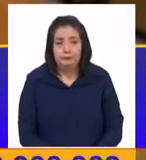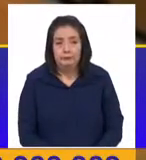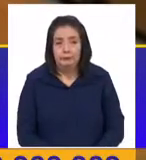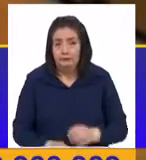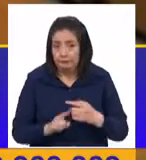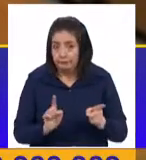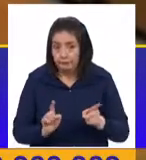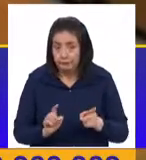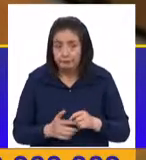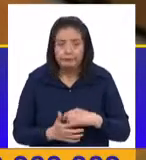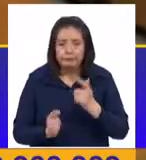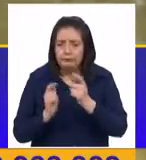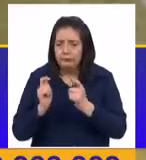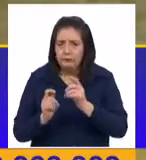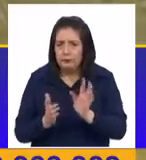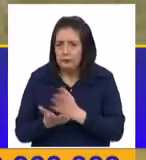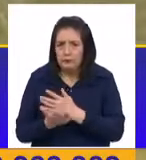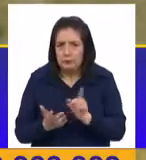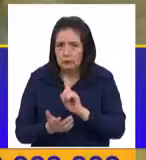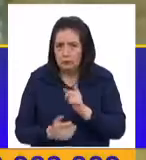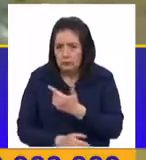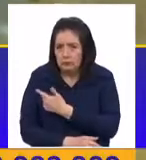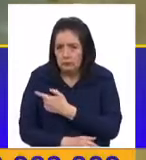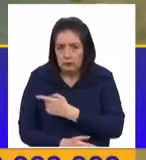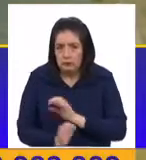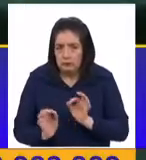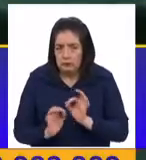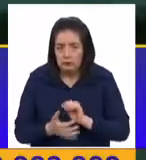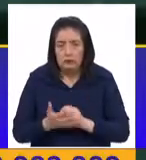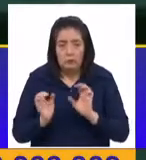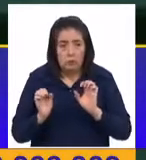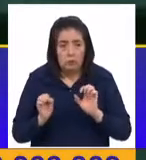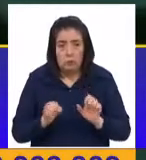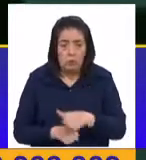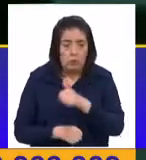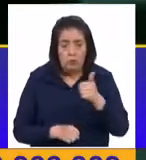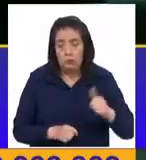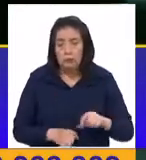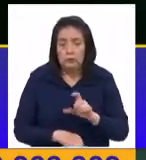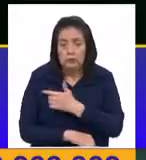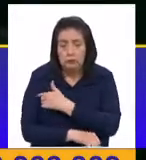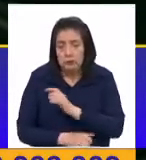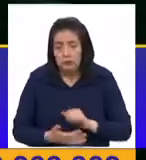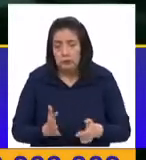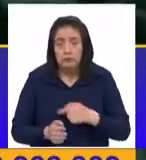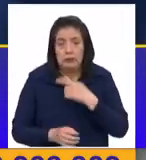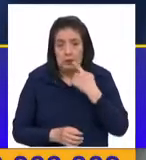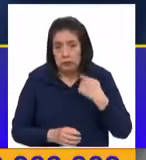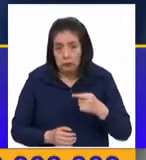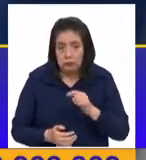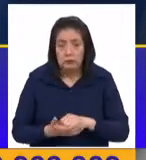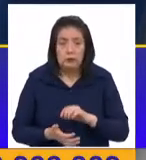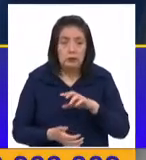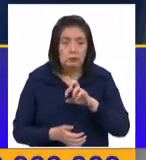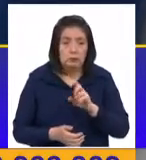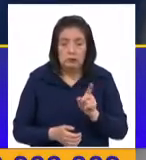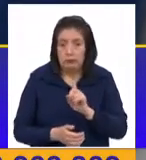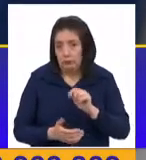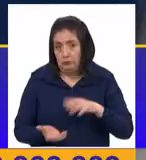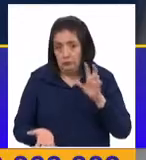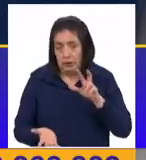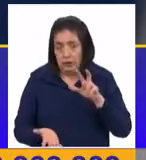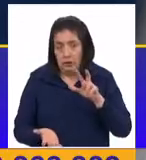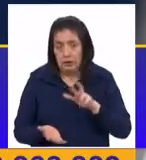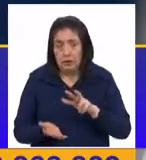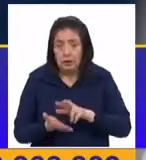Sin embargo, aquellos turistas que no hayan sido inmunizados o que han recibido otra vacuna como la Sputnik V, que aún no ha sido reconocida por